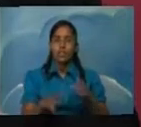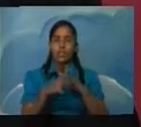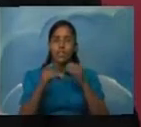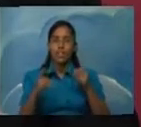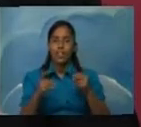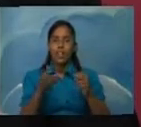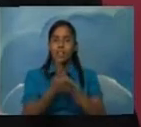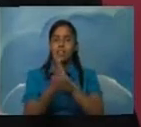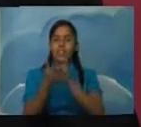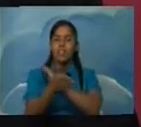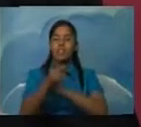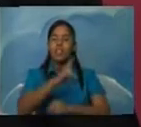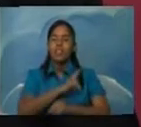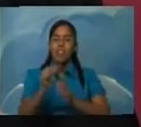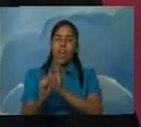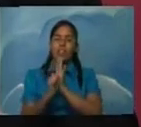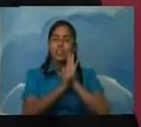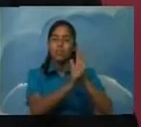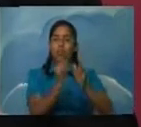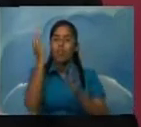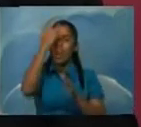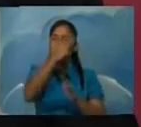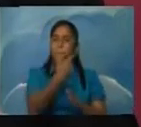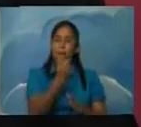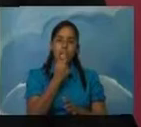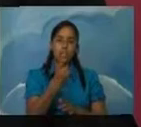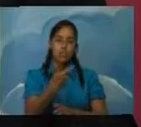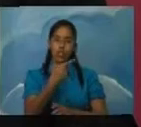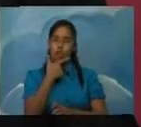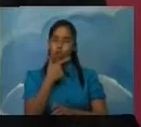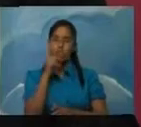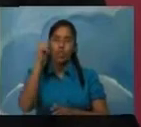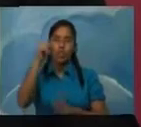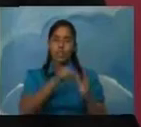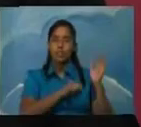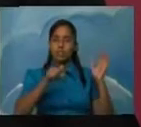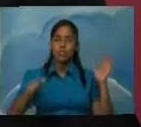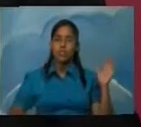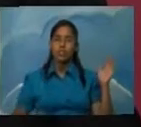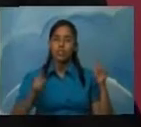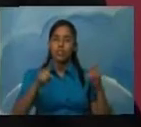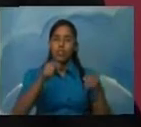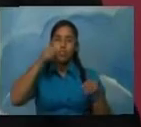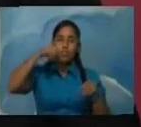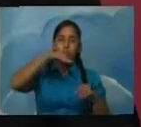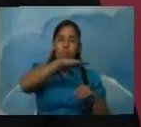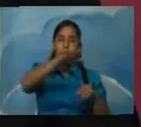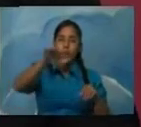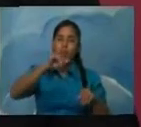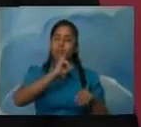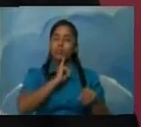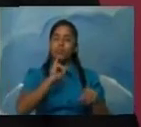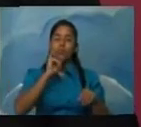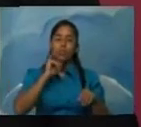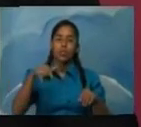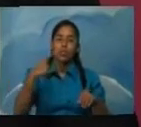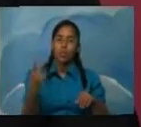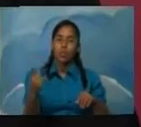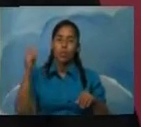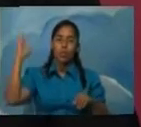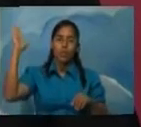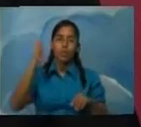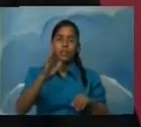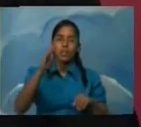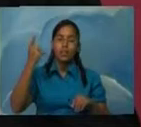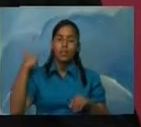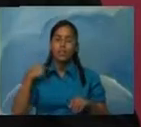el significado y la simbología preciosa que el Señor estableció a través del pueblo judío. En el Mesías, cuando Él viniera,